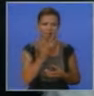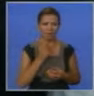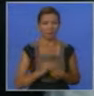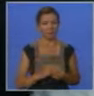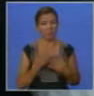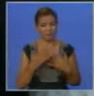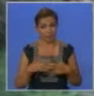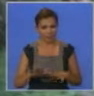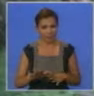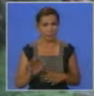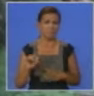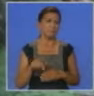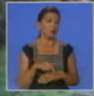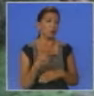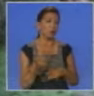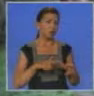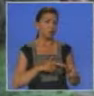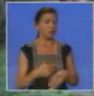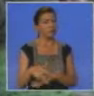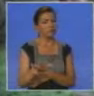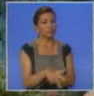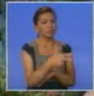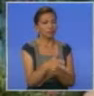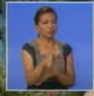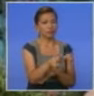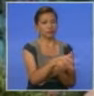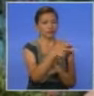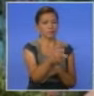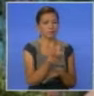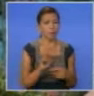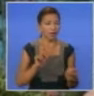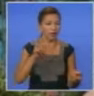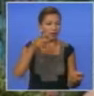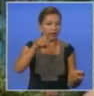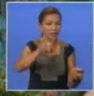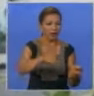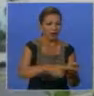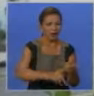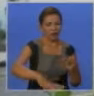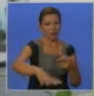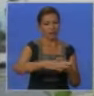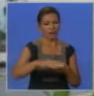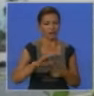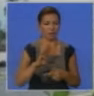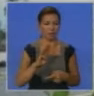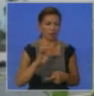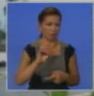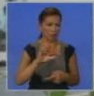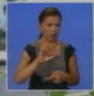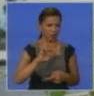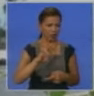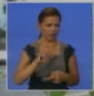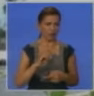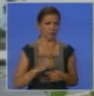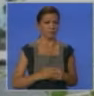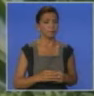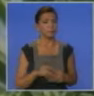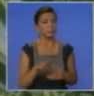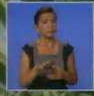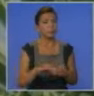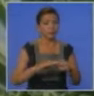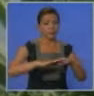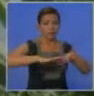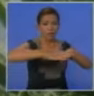Continuando con nuestro viaje, abandonamos el frío del páramo y descendemos a la mesa andina del Cantón Bolívar, donde se forman los extensos valles